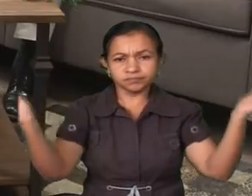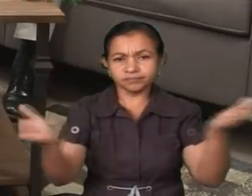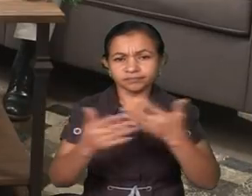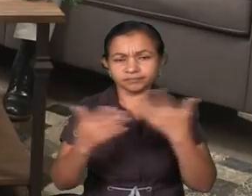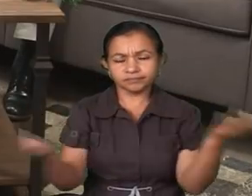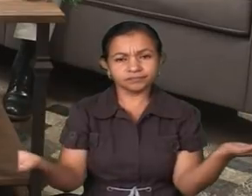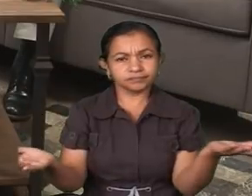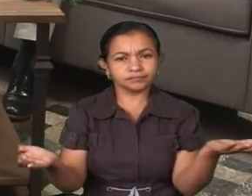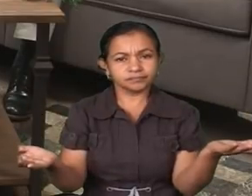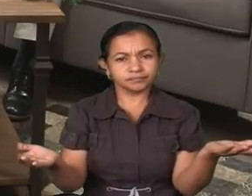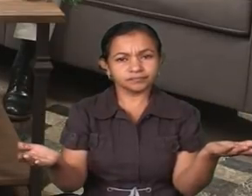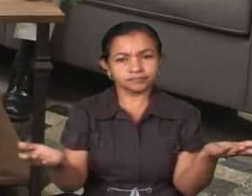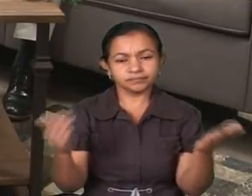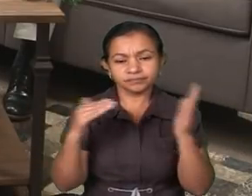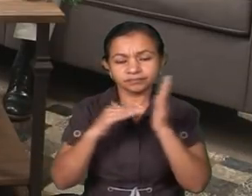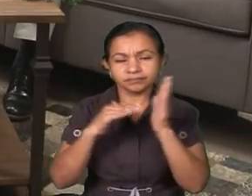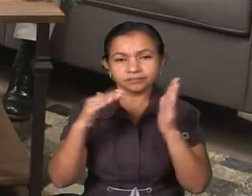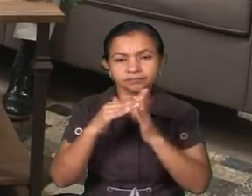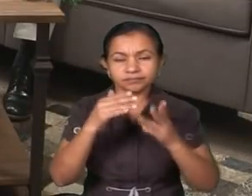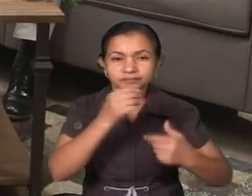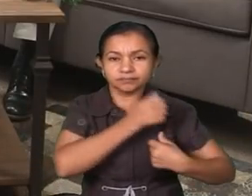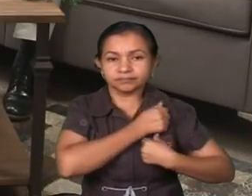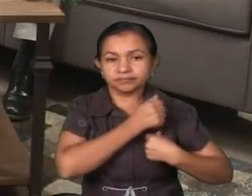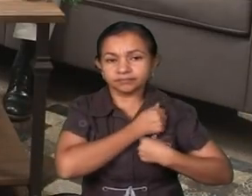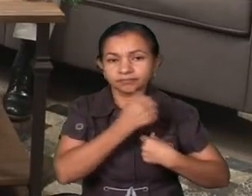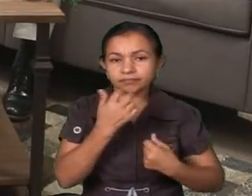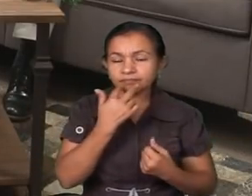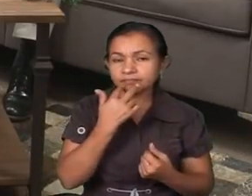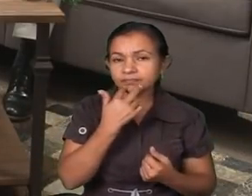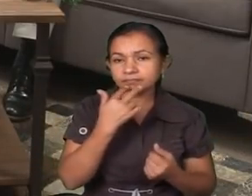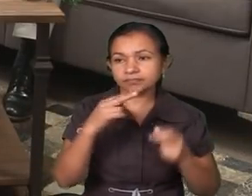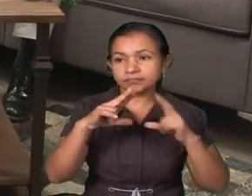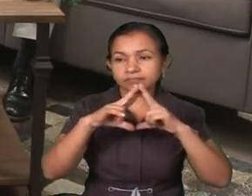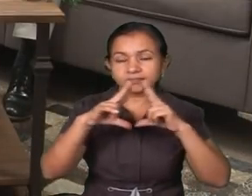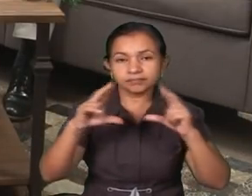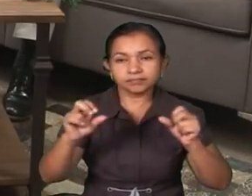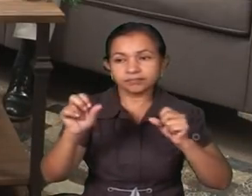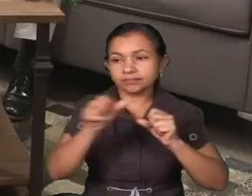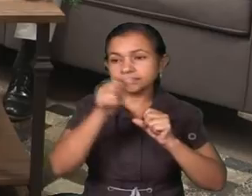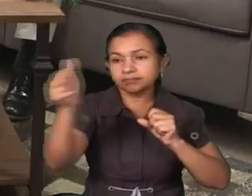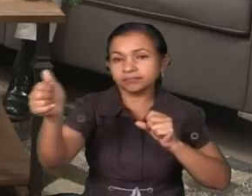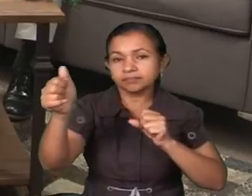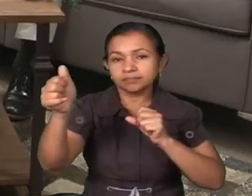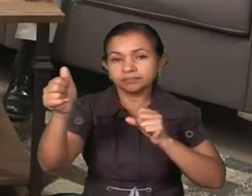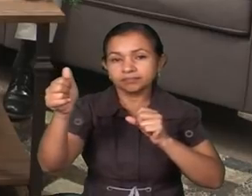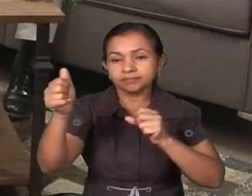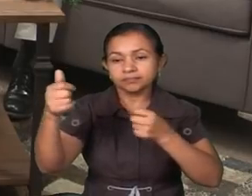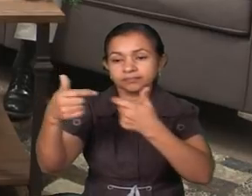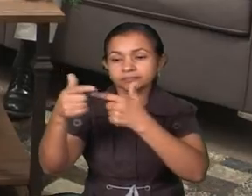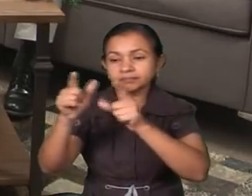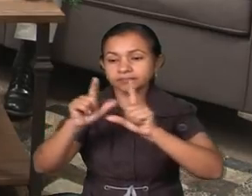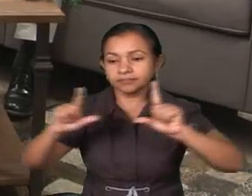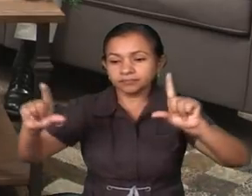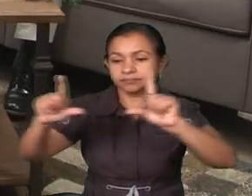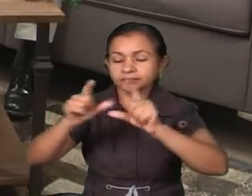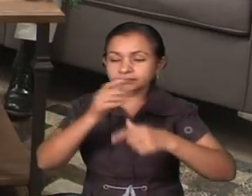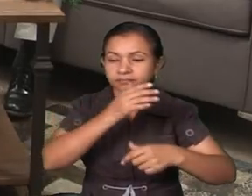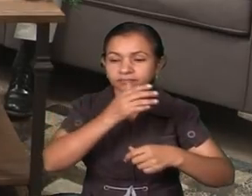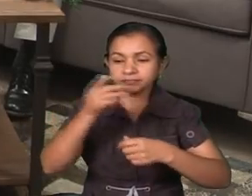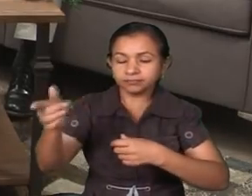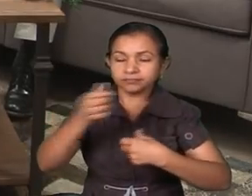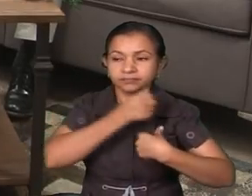tenemos millones de soldados? Ni bases en el extranjero. Ni bases extranjeras.